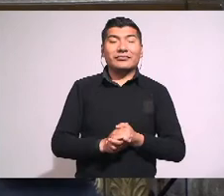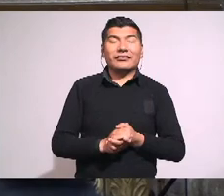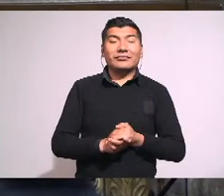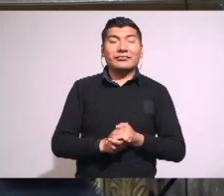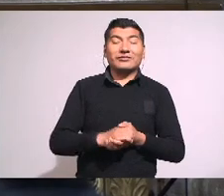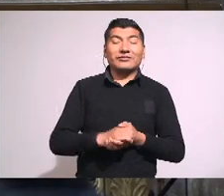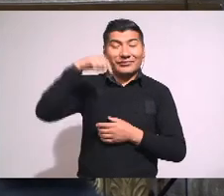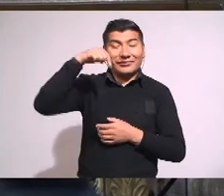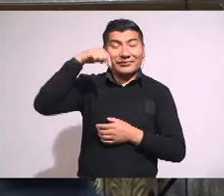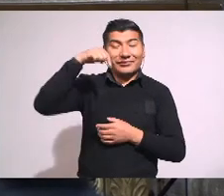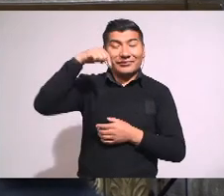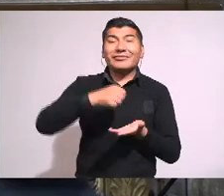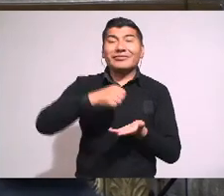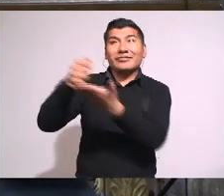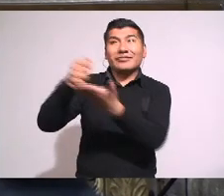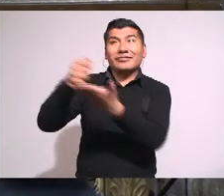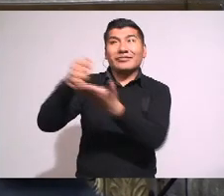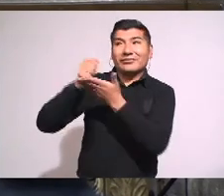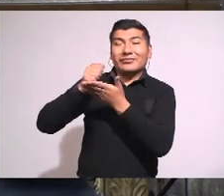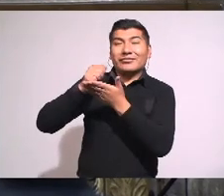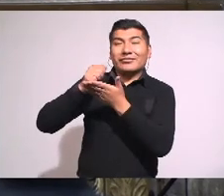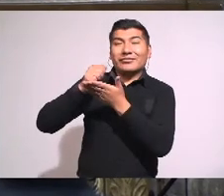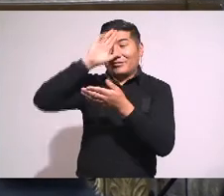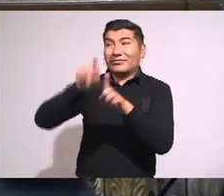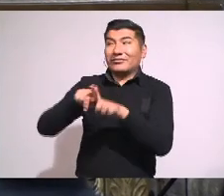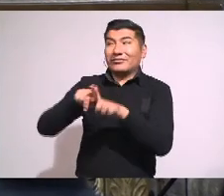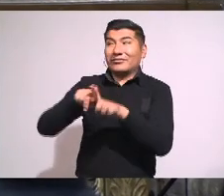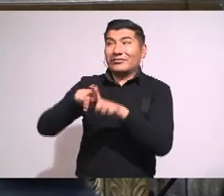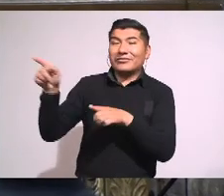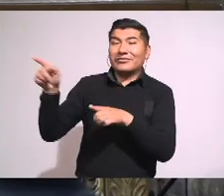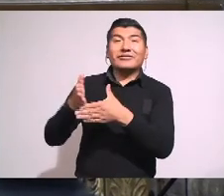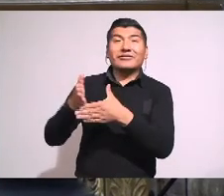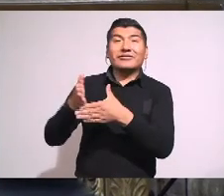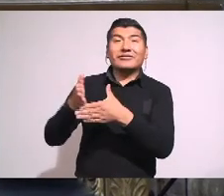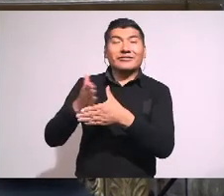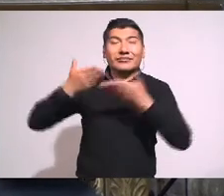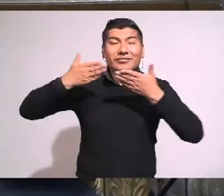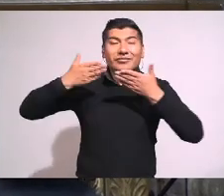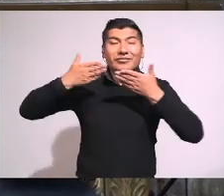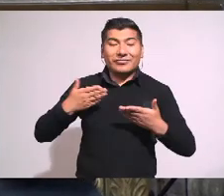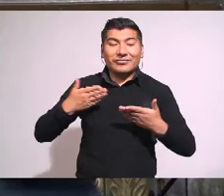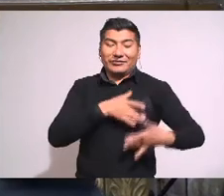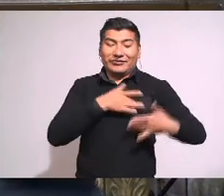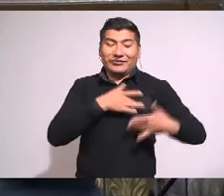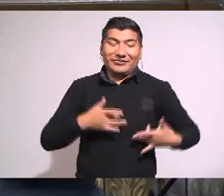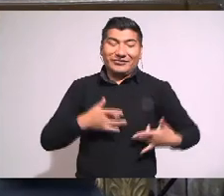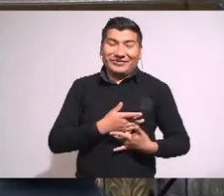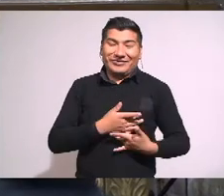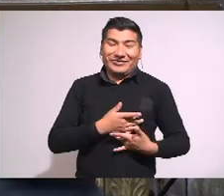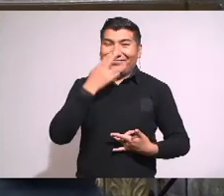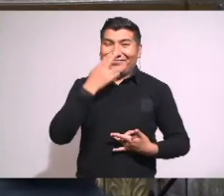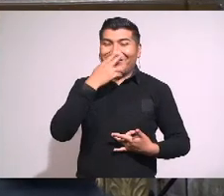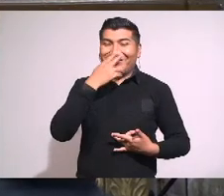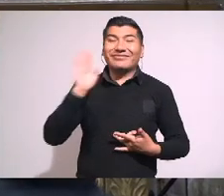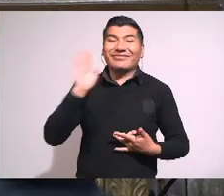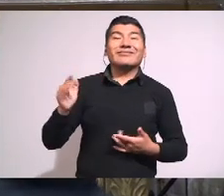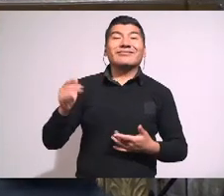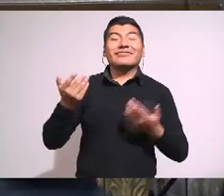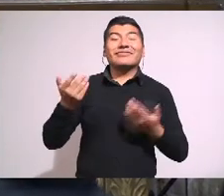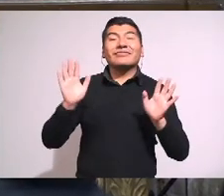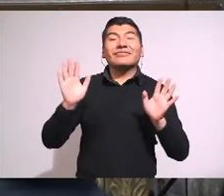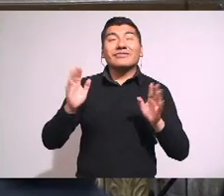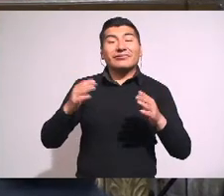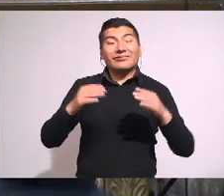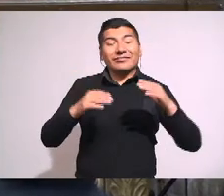Aquí, con la ayuda de mi hermano, con quien compartimos el cuerpo, el peso y el corazón, vamos a